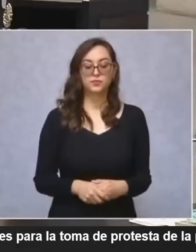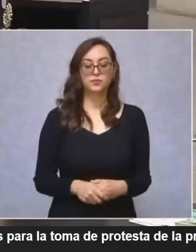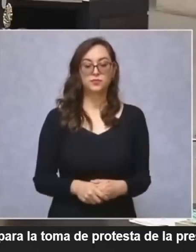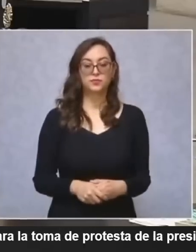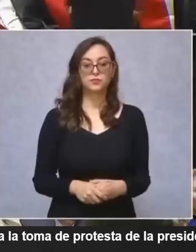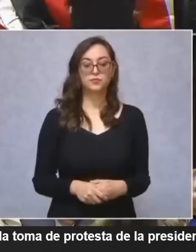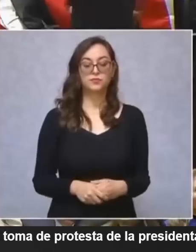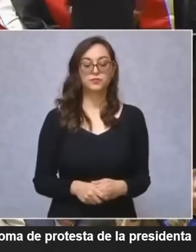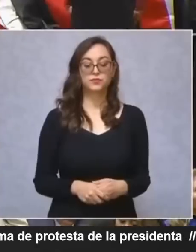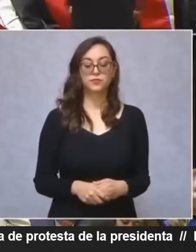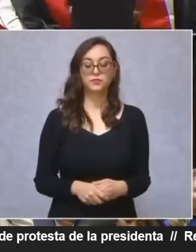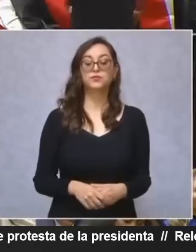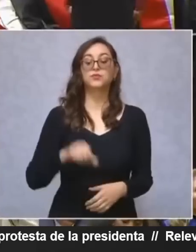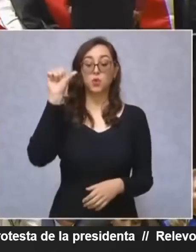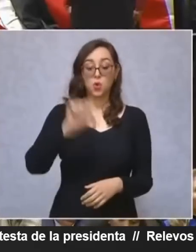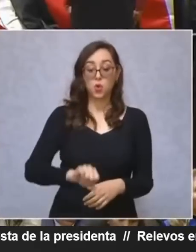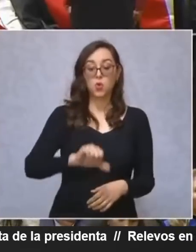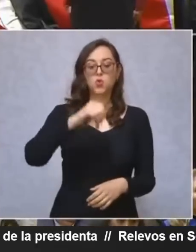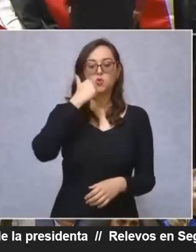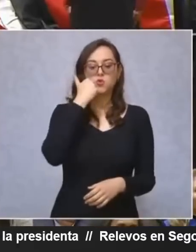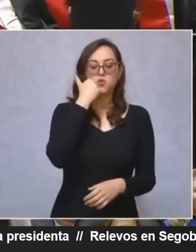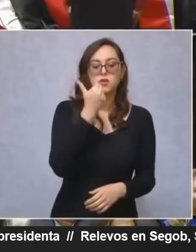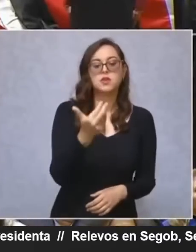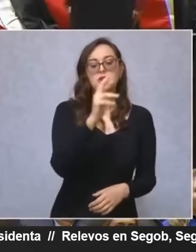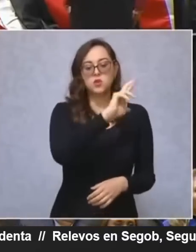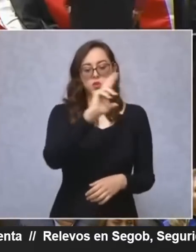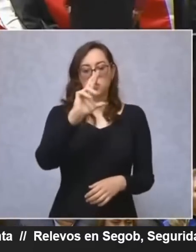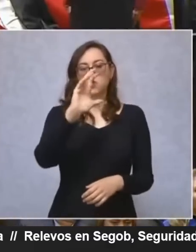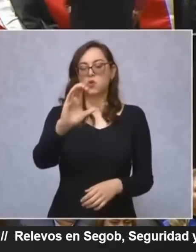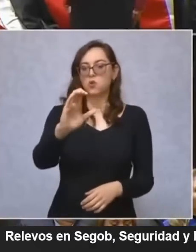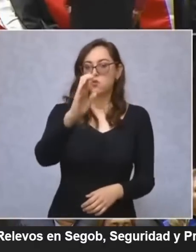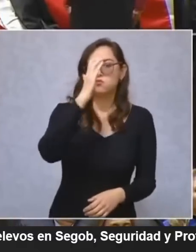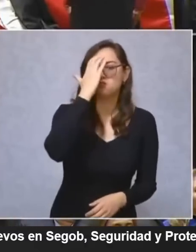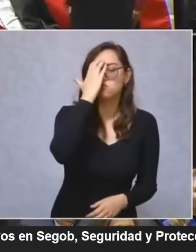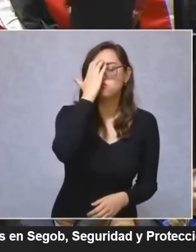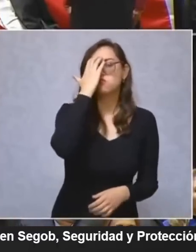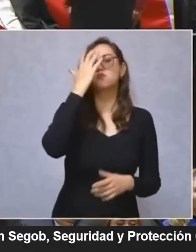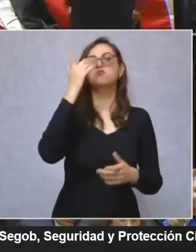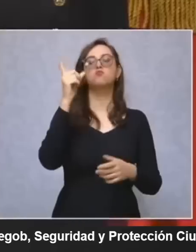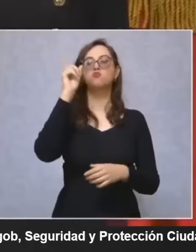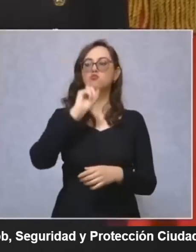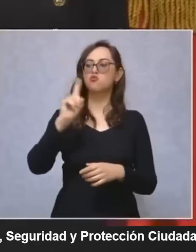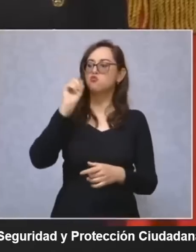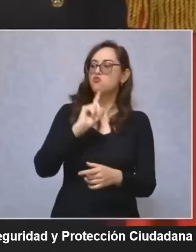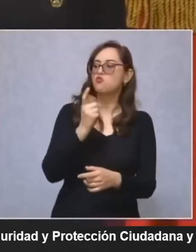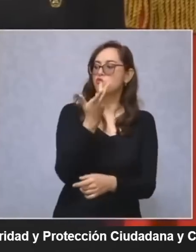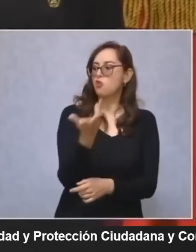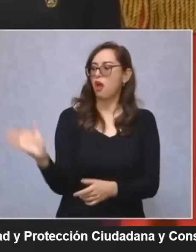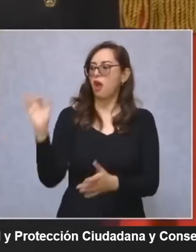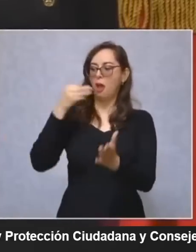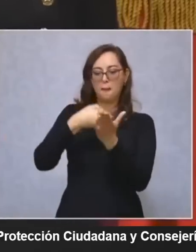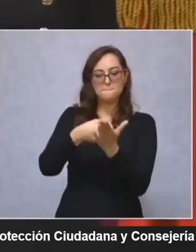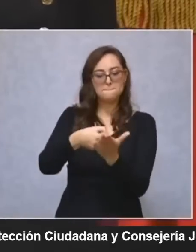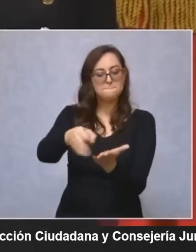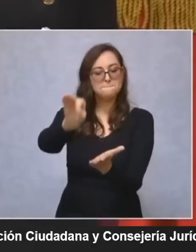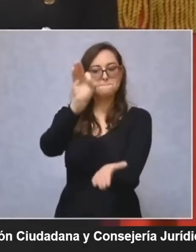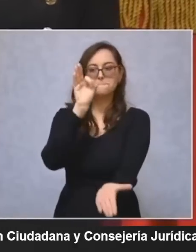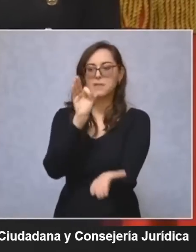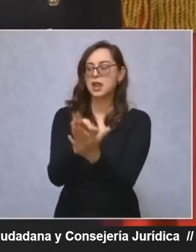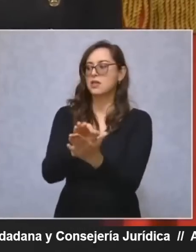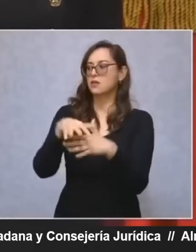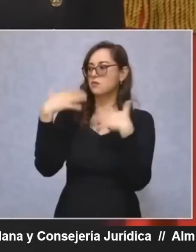reconocer no solo a las heroínas de la patria, a las que seguiremos